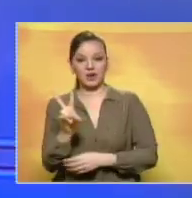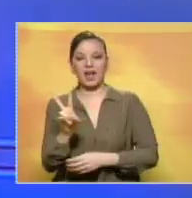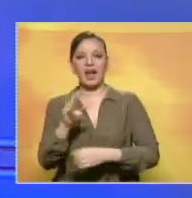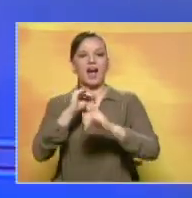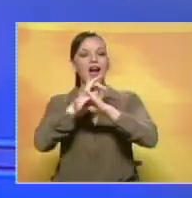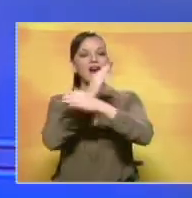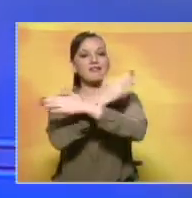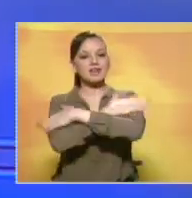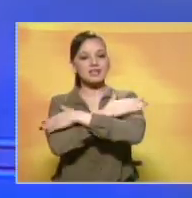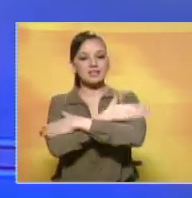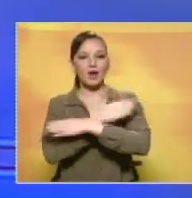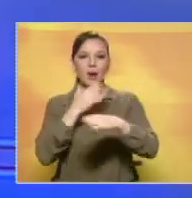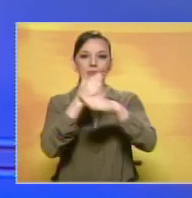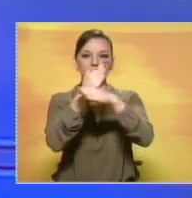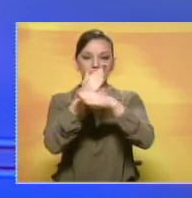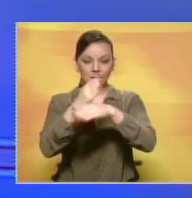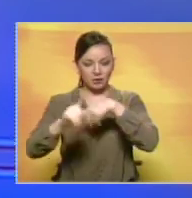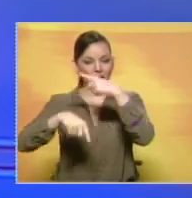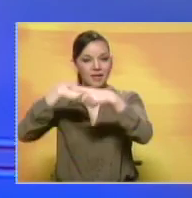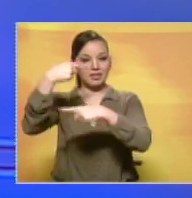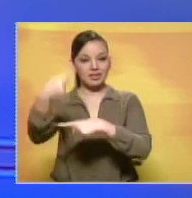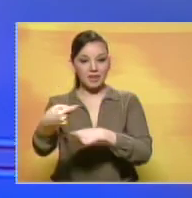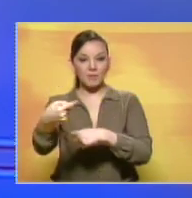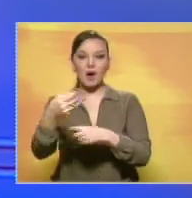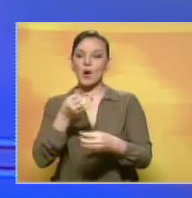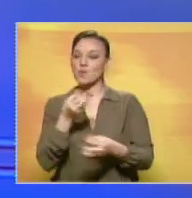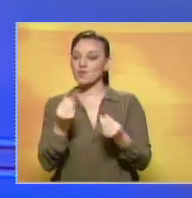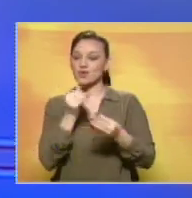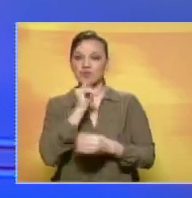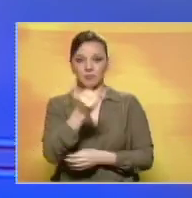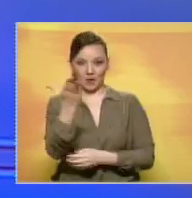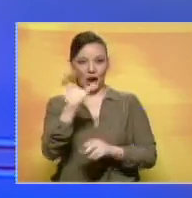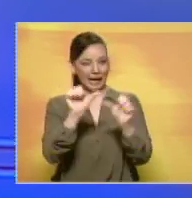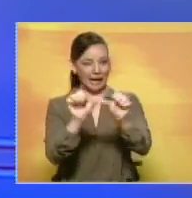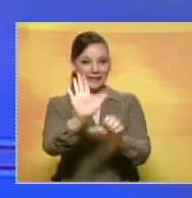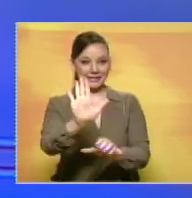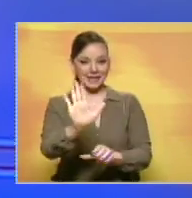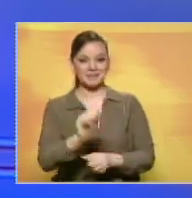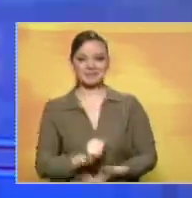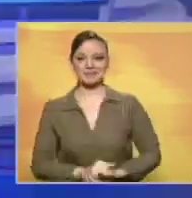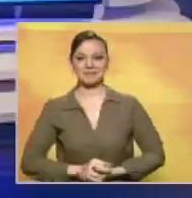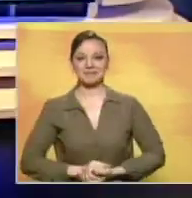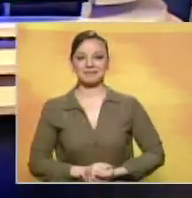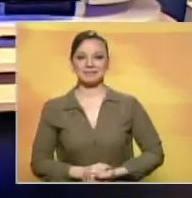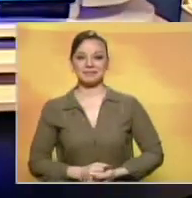Felicitaciones a todos. Momento de hacer una nueva pausa. Al regreso tenemos mucho más para ustedes. Quédense allí con nosotros.